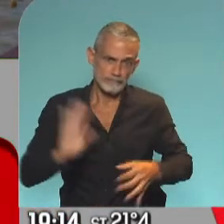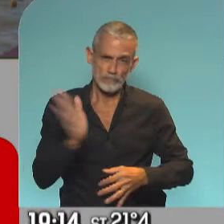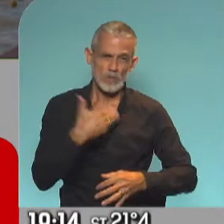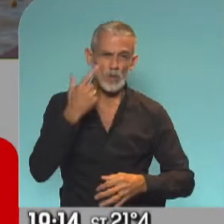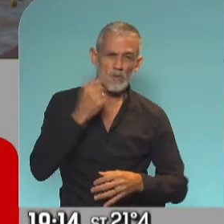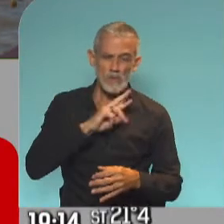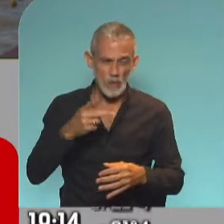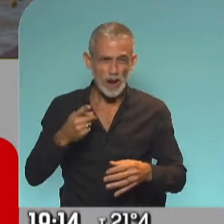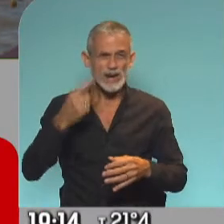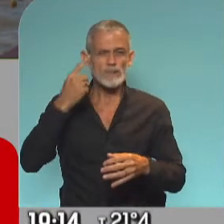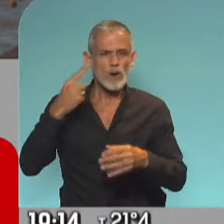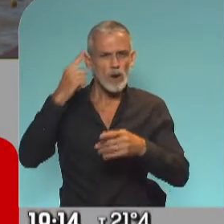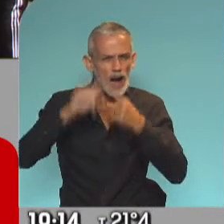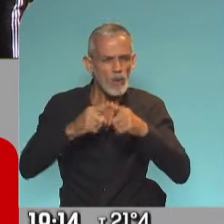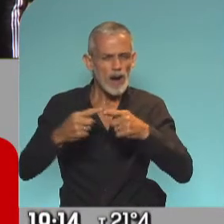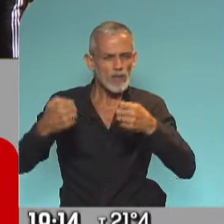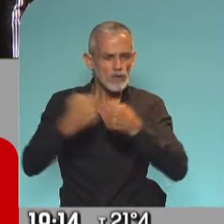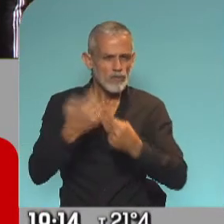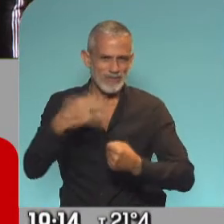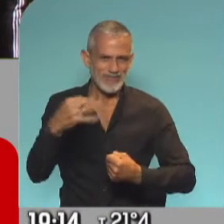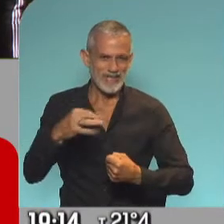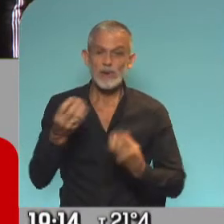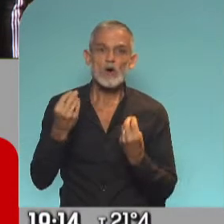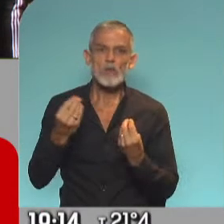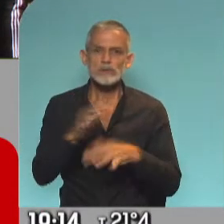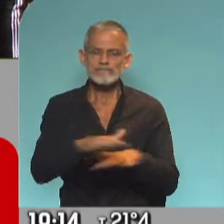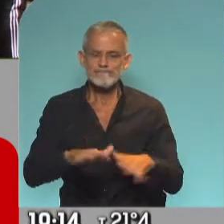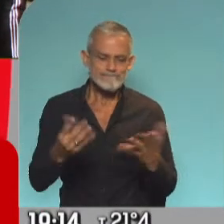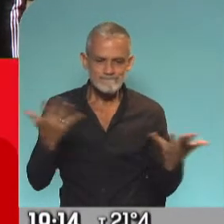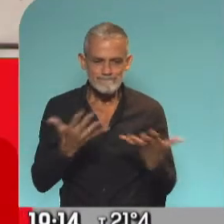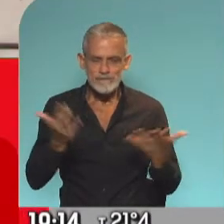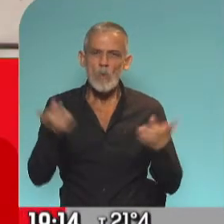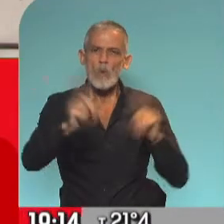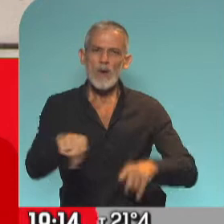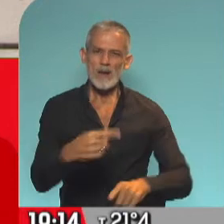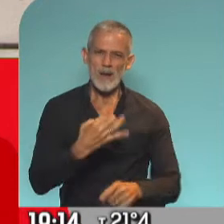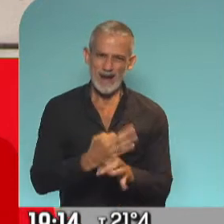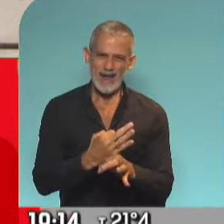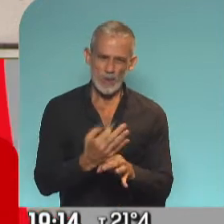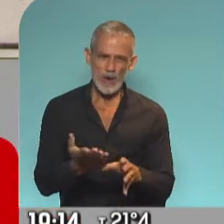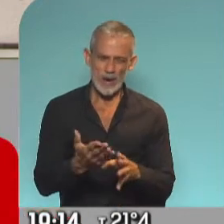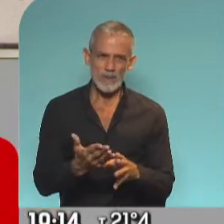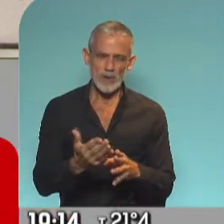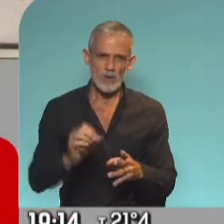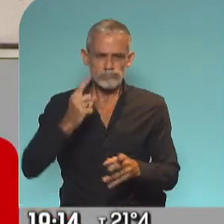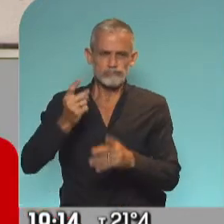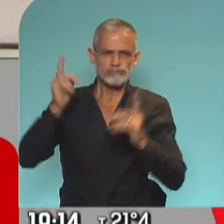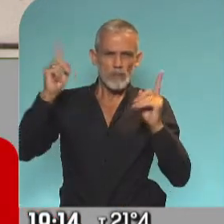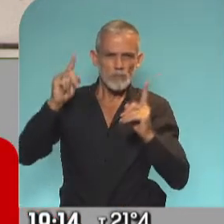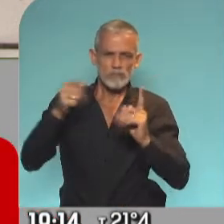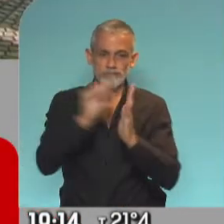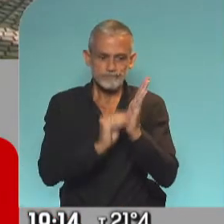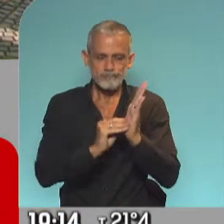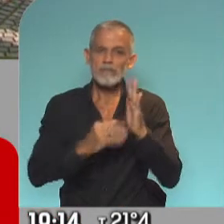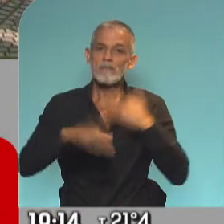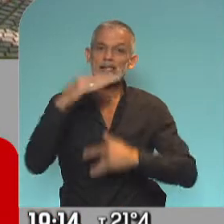consensos, pensar más en cómo logramos que nuestros chicos estén en las aulas aprendiendo, priorizando la agenda educativa y no como algunos